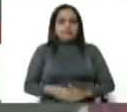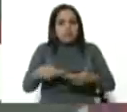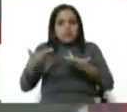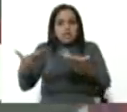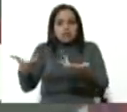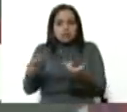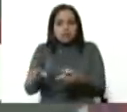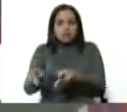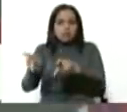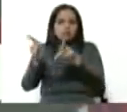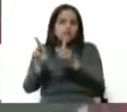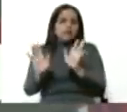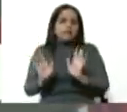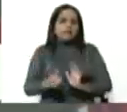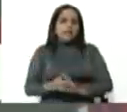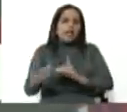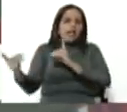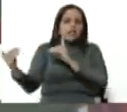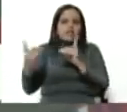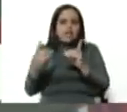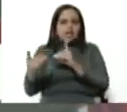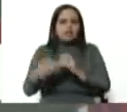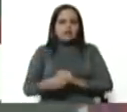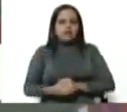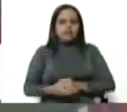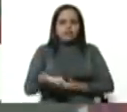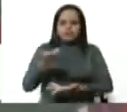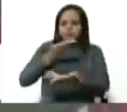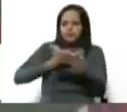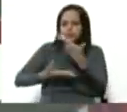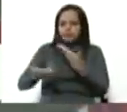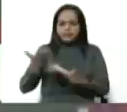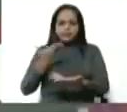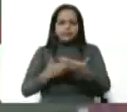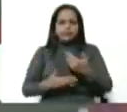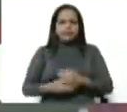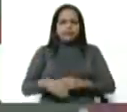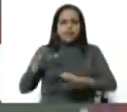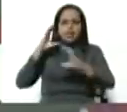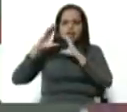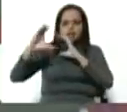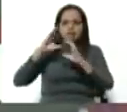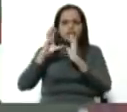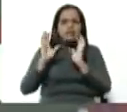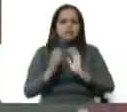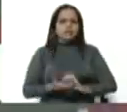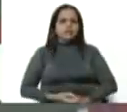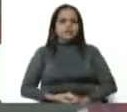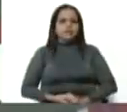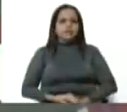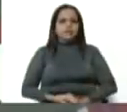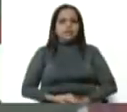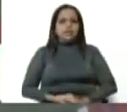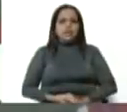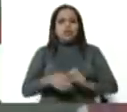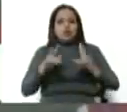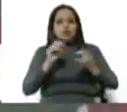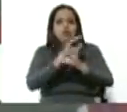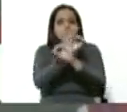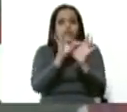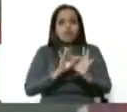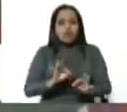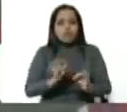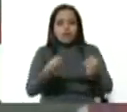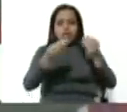una oportunidad al diálogo, a la diplomacia, a la comunicación y a un nuevo entendimiento con la